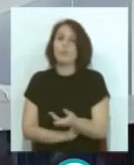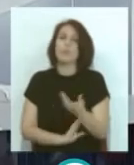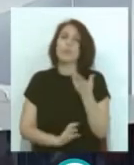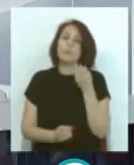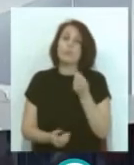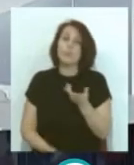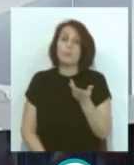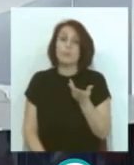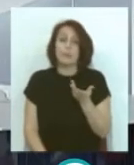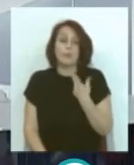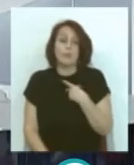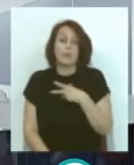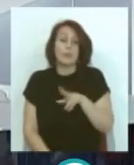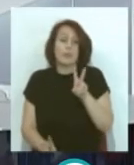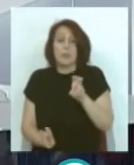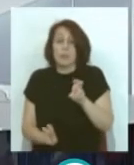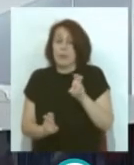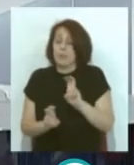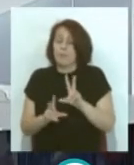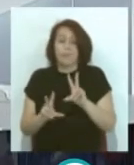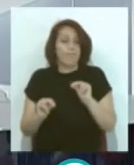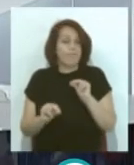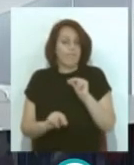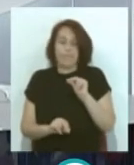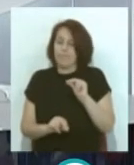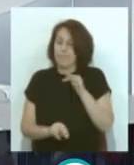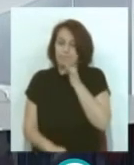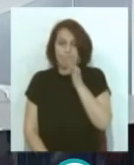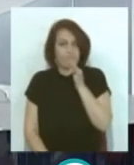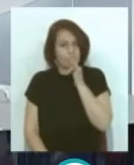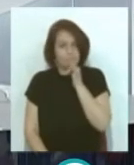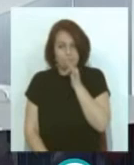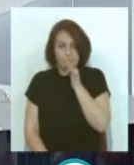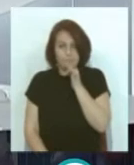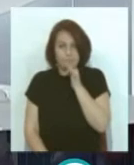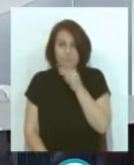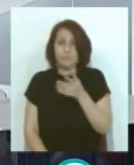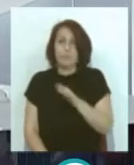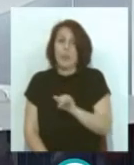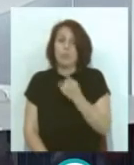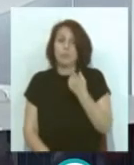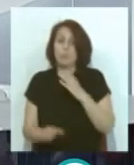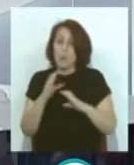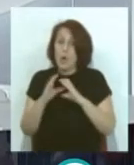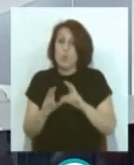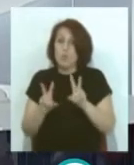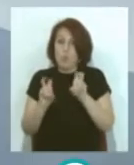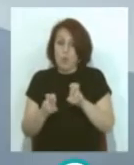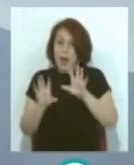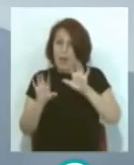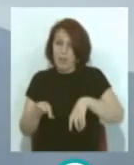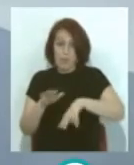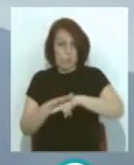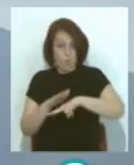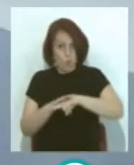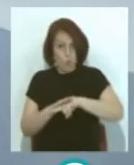bueno, no ha terminado el tema, hay una nueva opción, un nuevo comunicado del Cádiz Club de